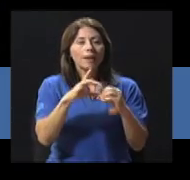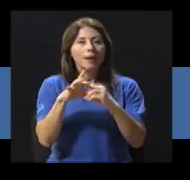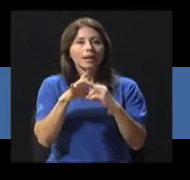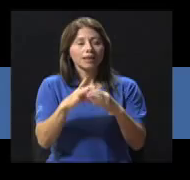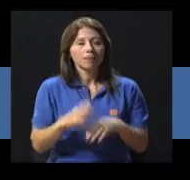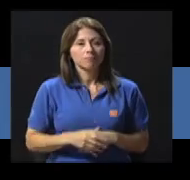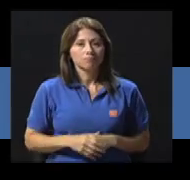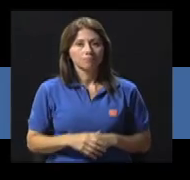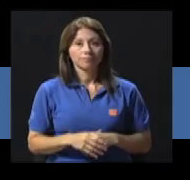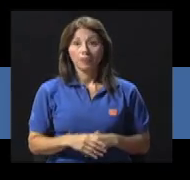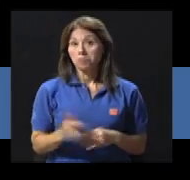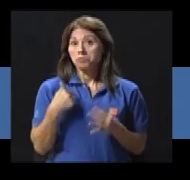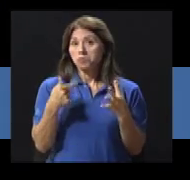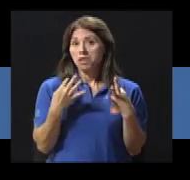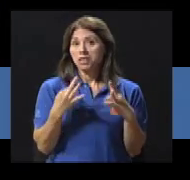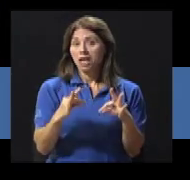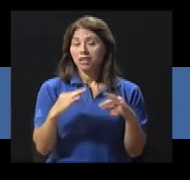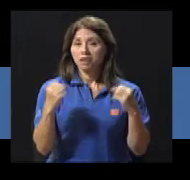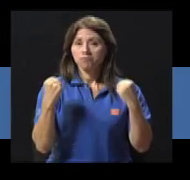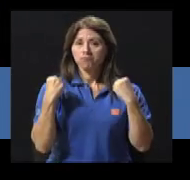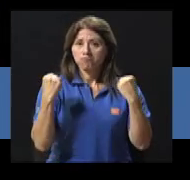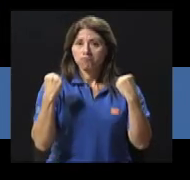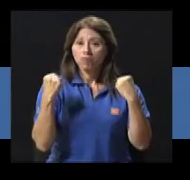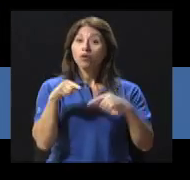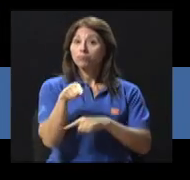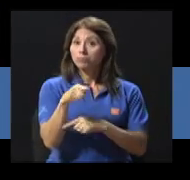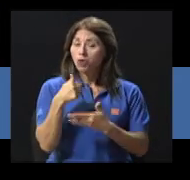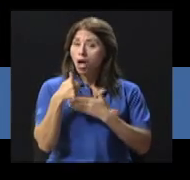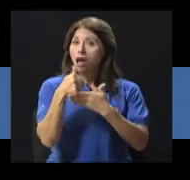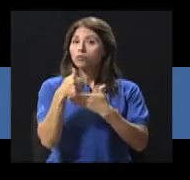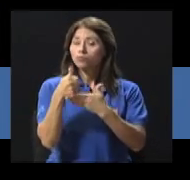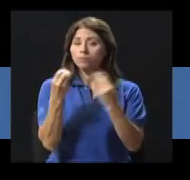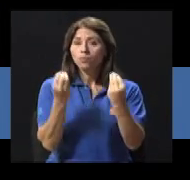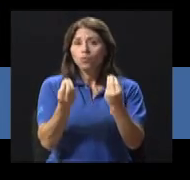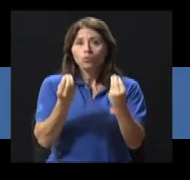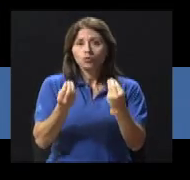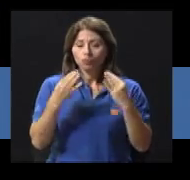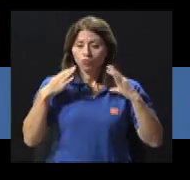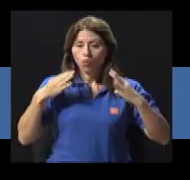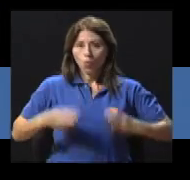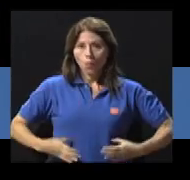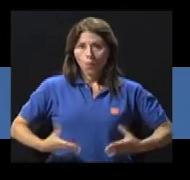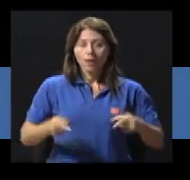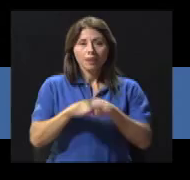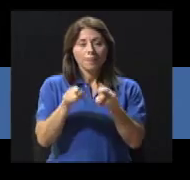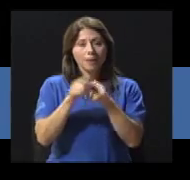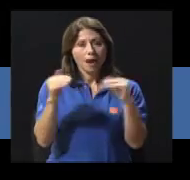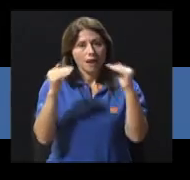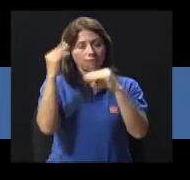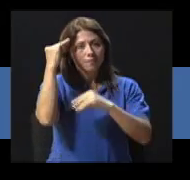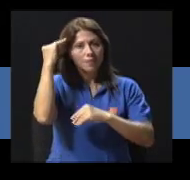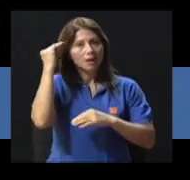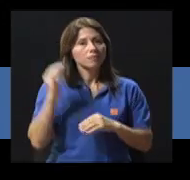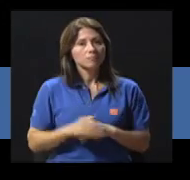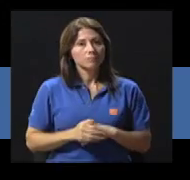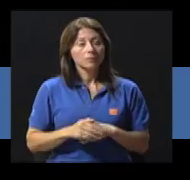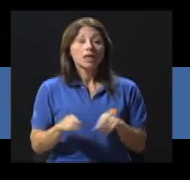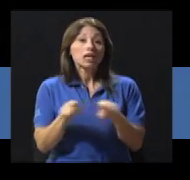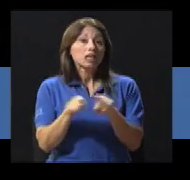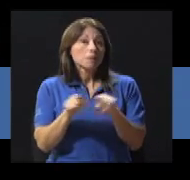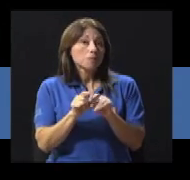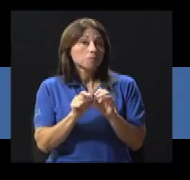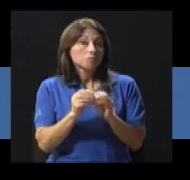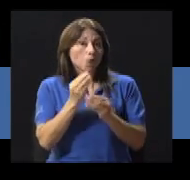es bueno para el planeta. Bueno, tratar de hacer ejercicio, la práctica del ejercicio ayuda en muchos aspectos, tanto corporales